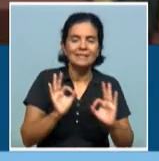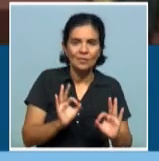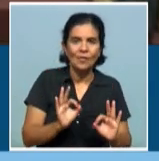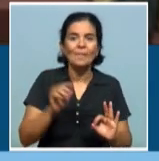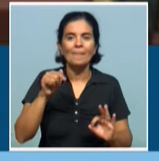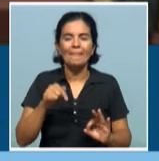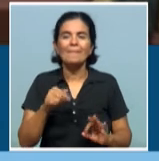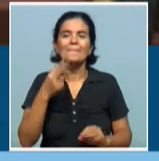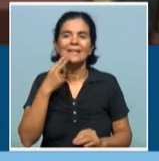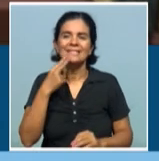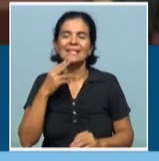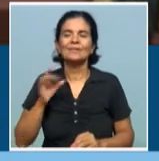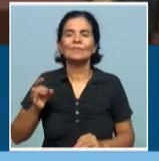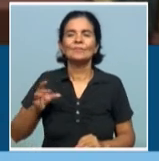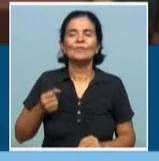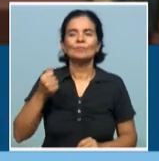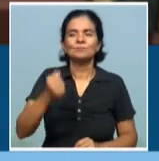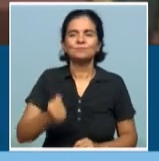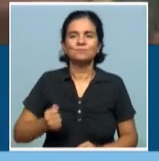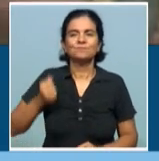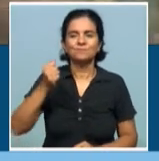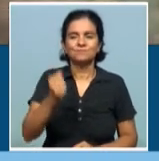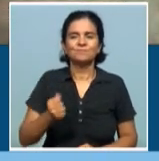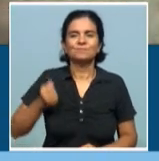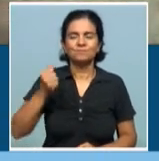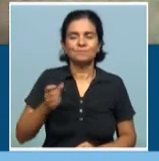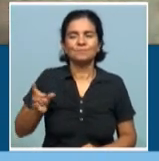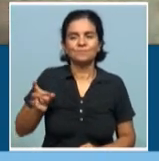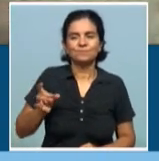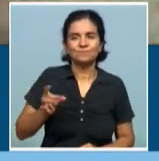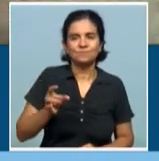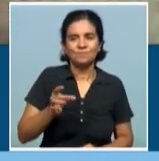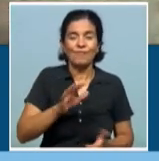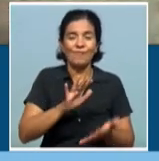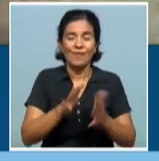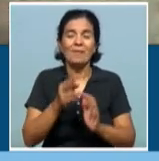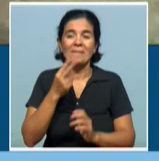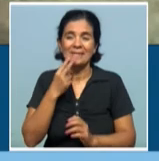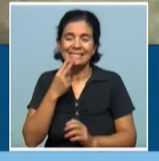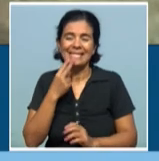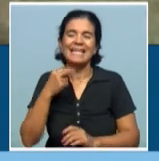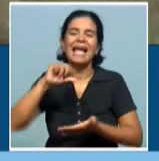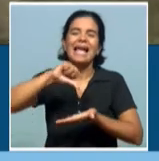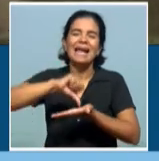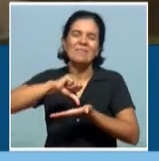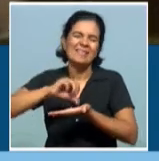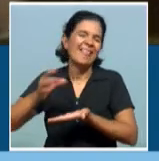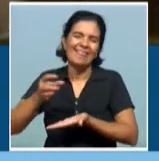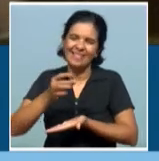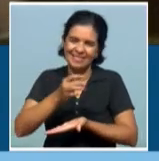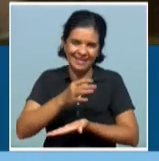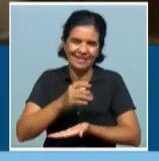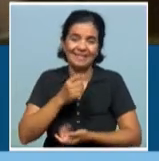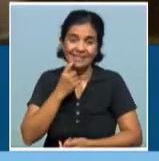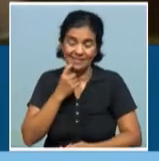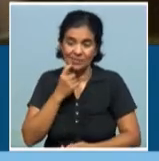hicimos la entrada a Mercedes, que es como la capital ferroviaria de la provincia, ahí